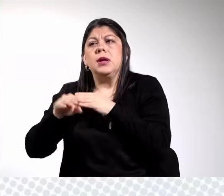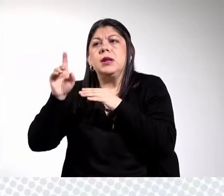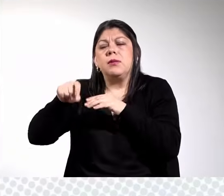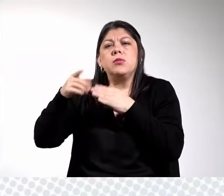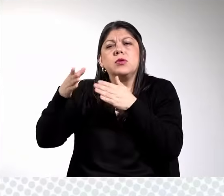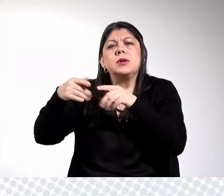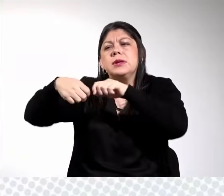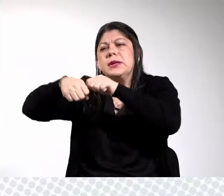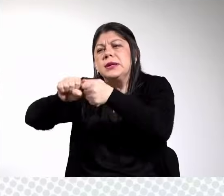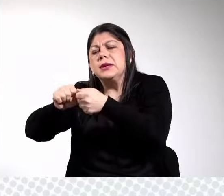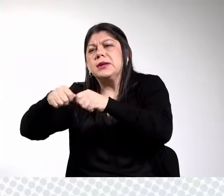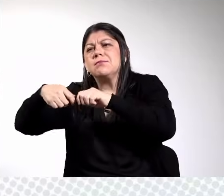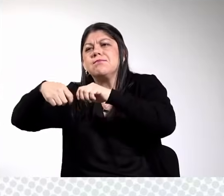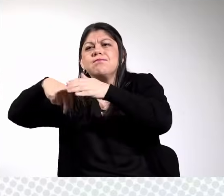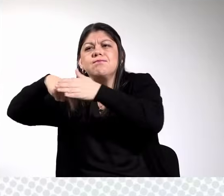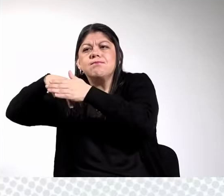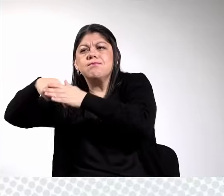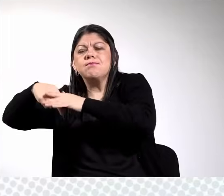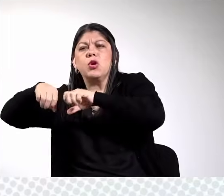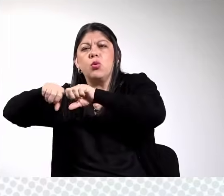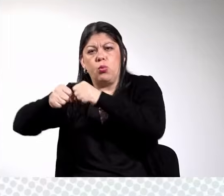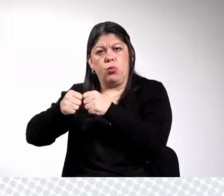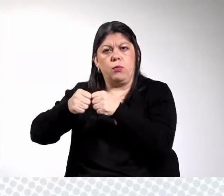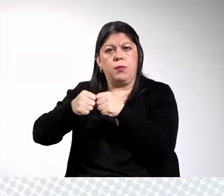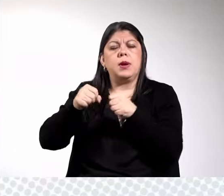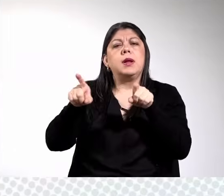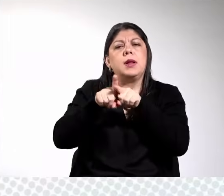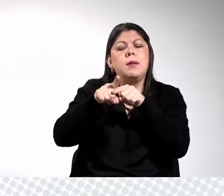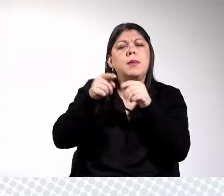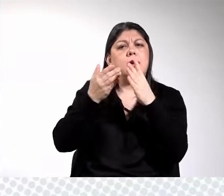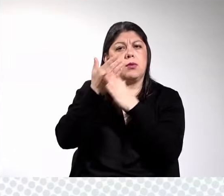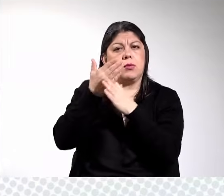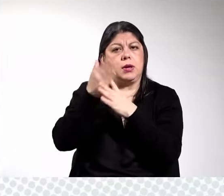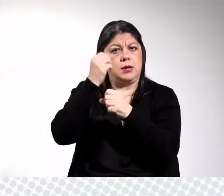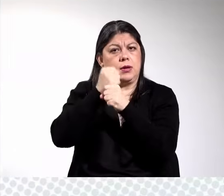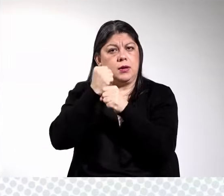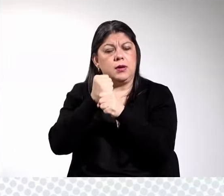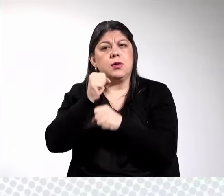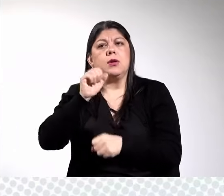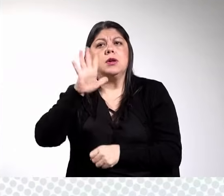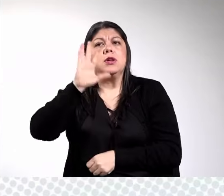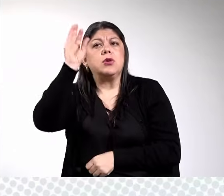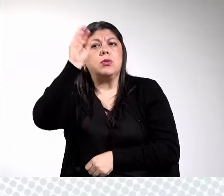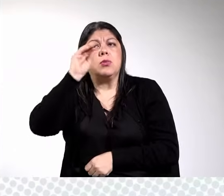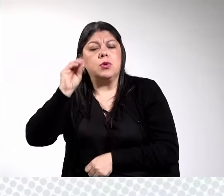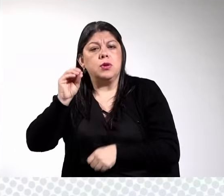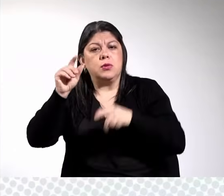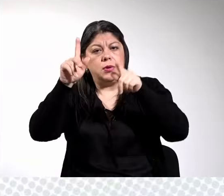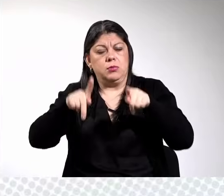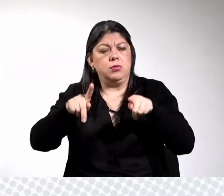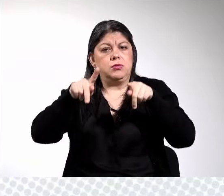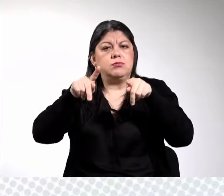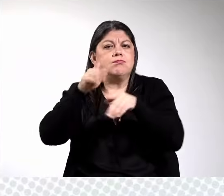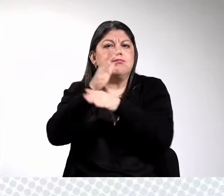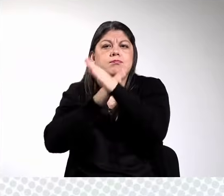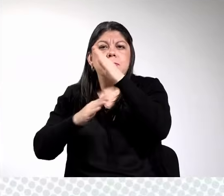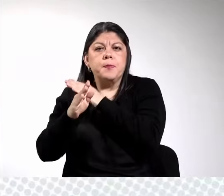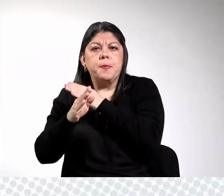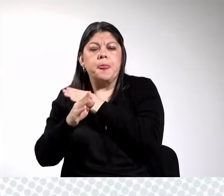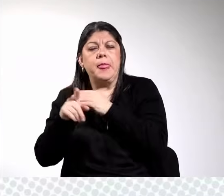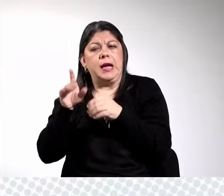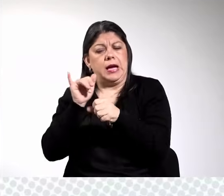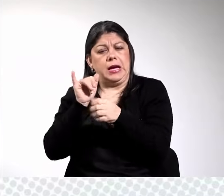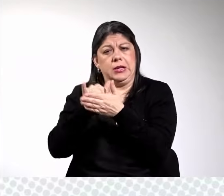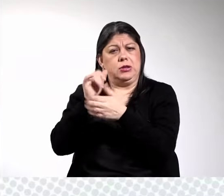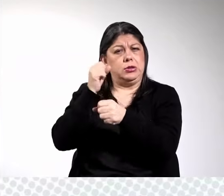hacer? Luego, el acceso laboral. El cumplimiento de la ley del 5% de las personas con discapacidad ha sido una tarea que